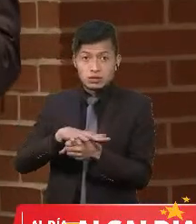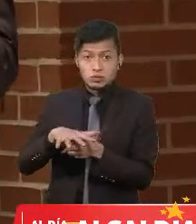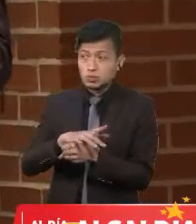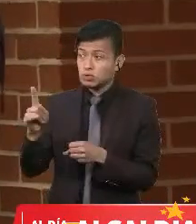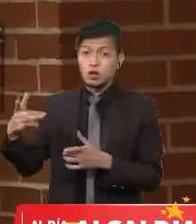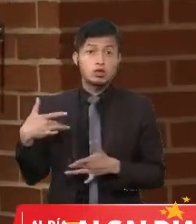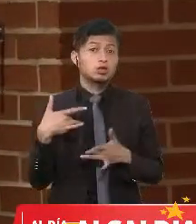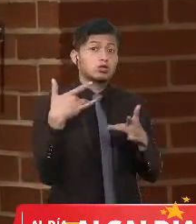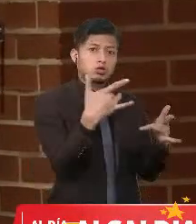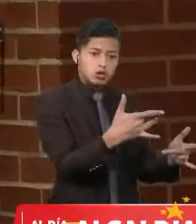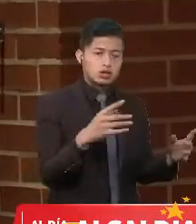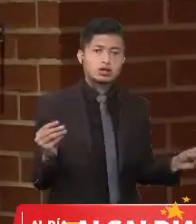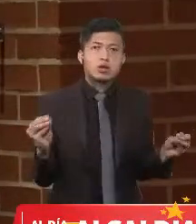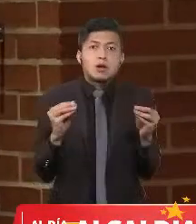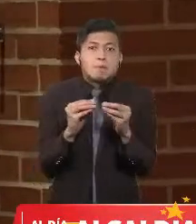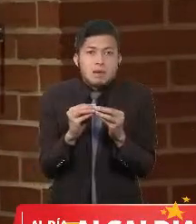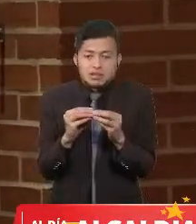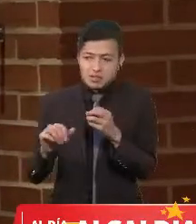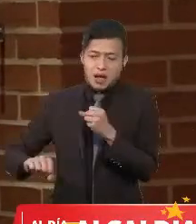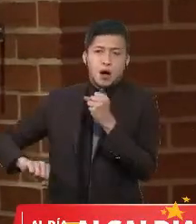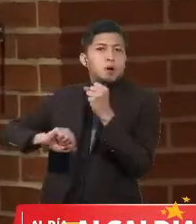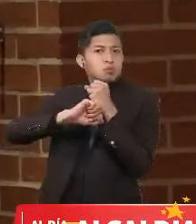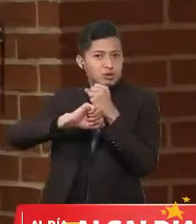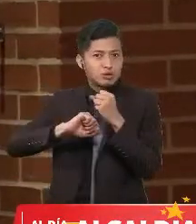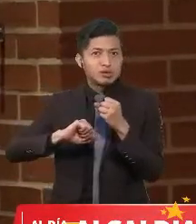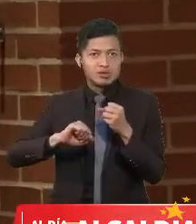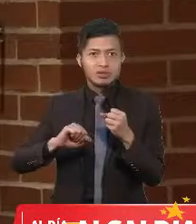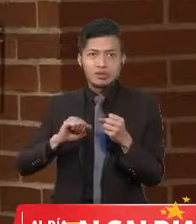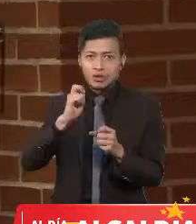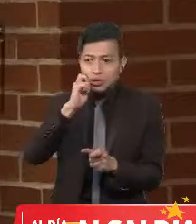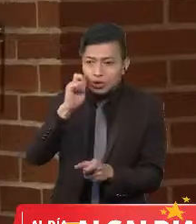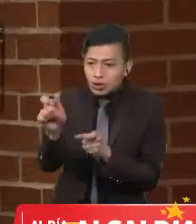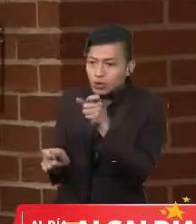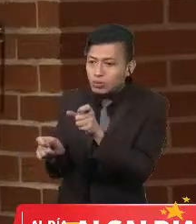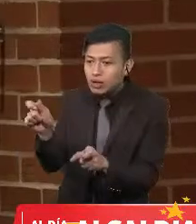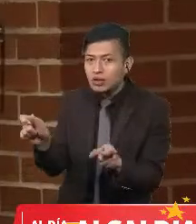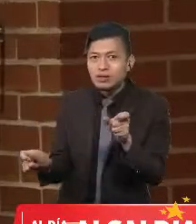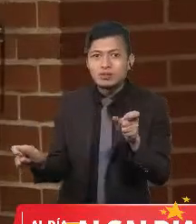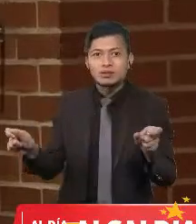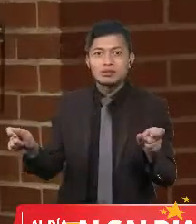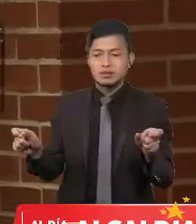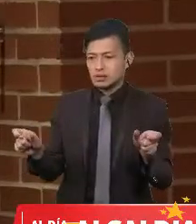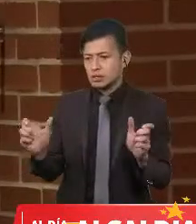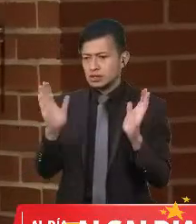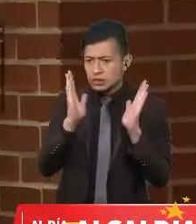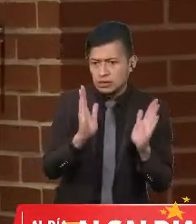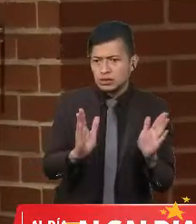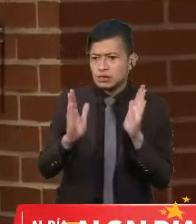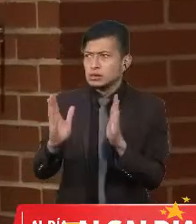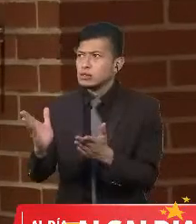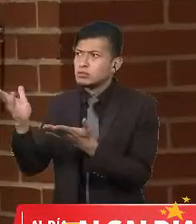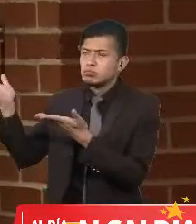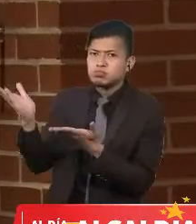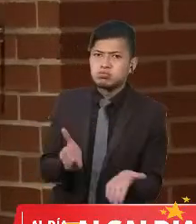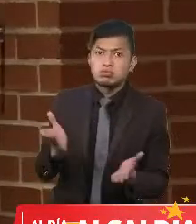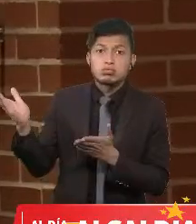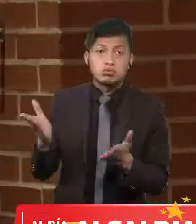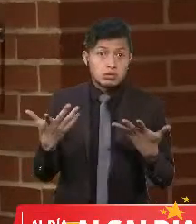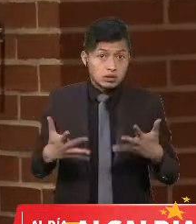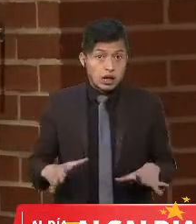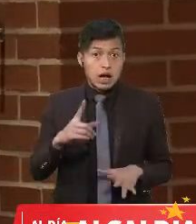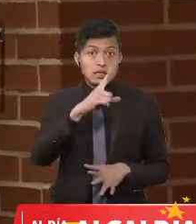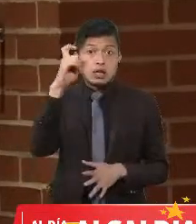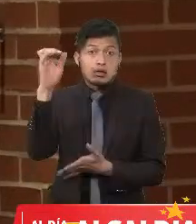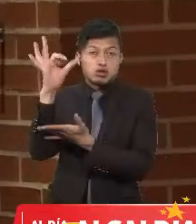un puente aéreo humanitario, donde ya han llegado a Colombia casi 100 toneladas métricas de